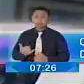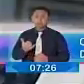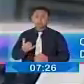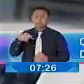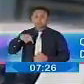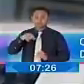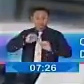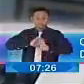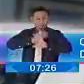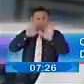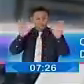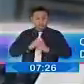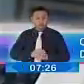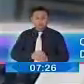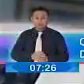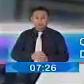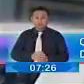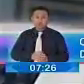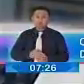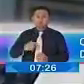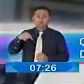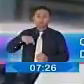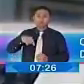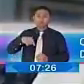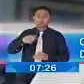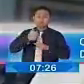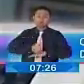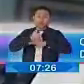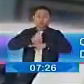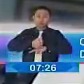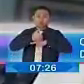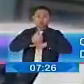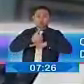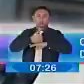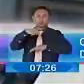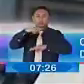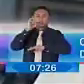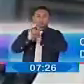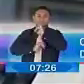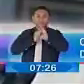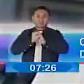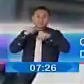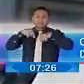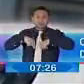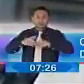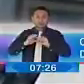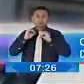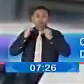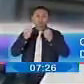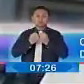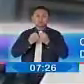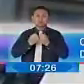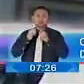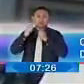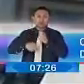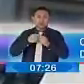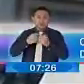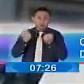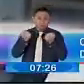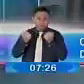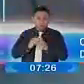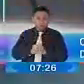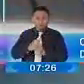bastante claro, se ha trabajado con todas las autoridades, tanto a nivel local, a nivel internacional, con las organizaciones pesqueras regulatorias,